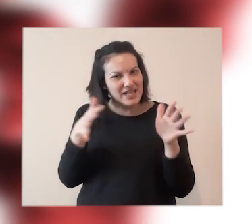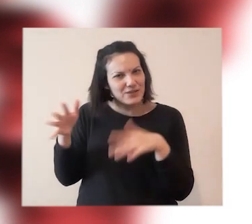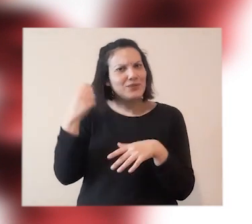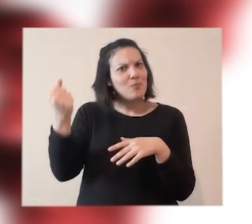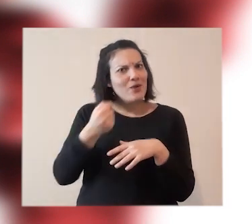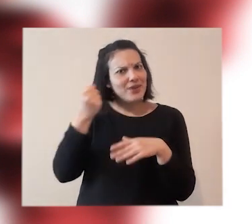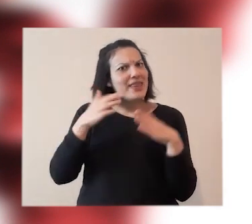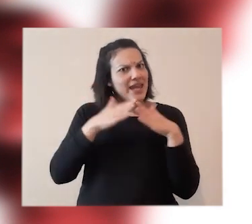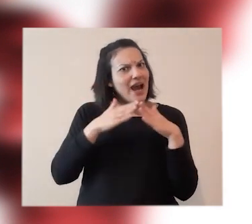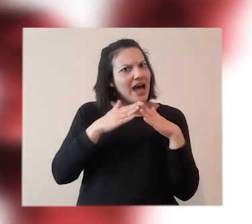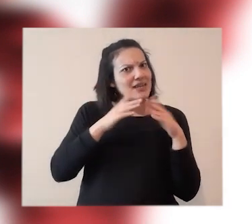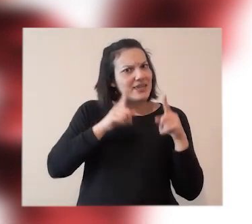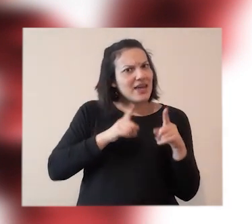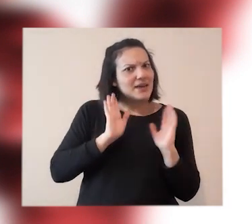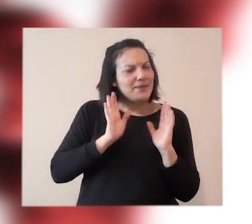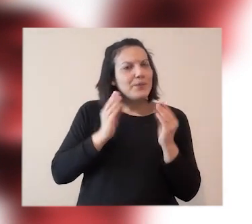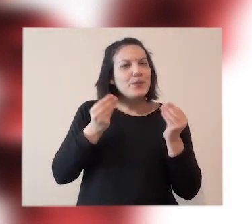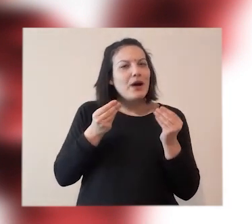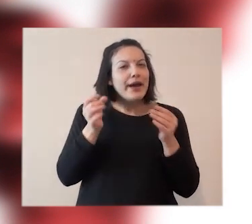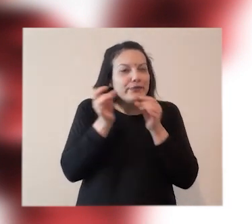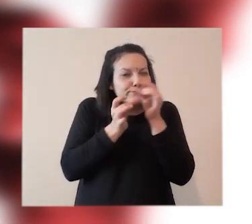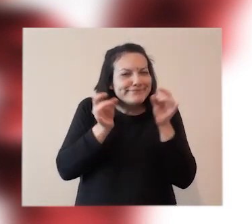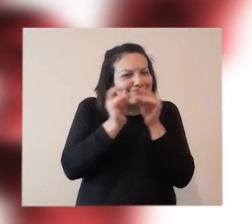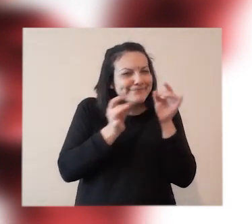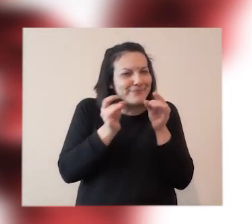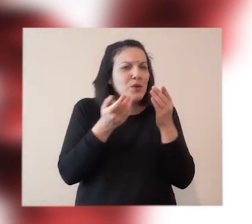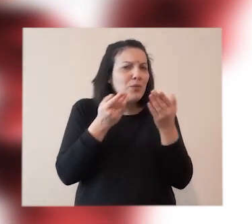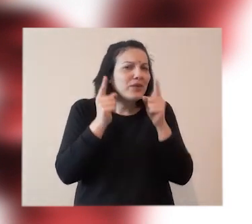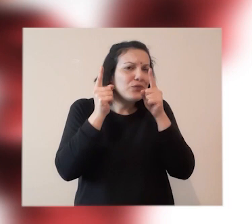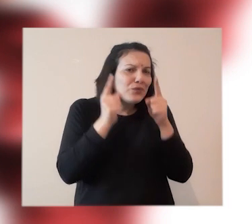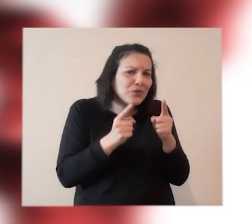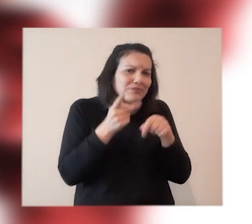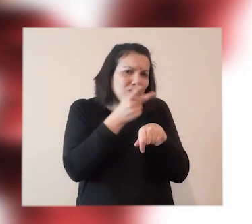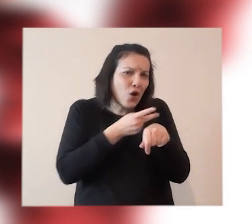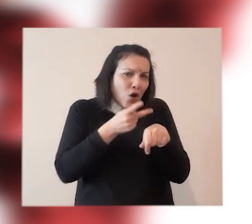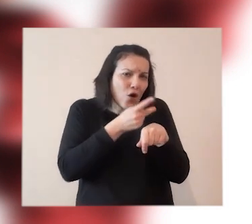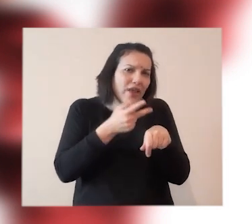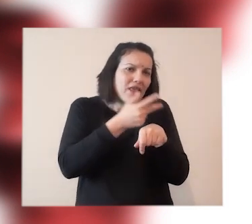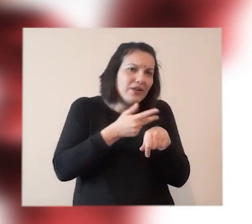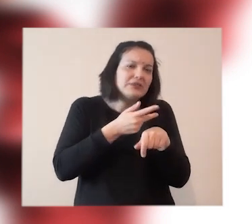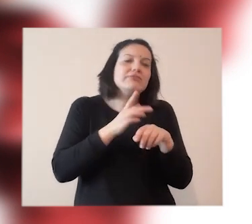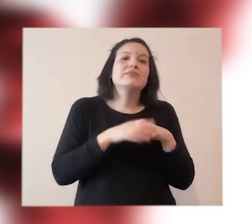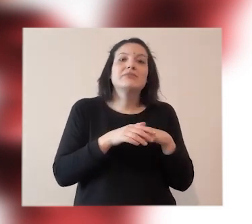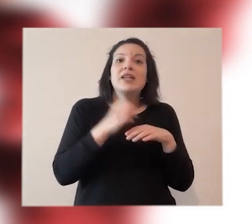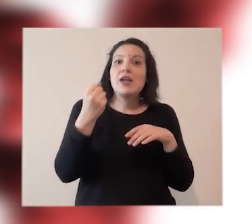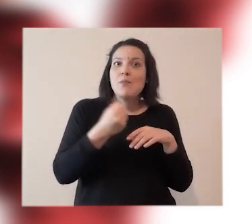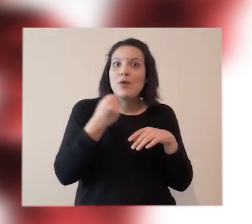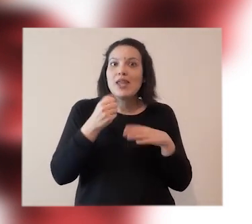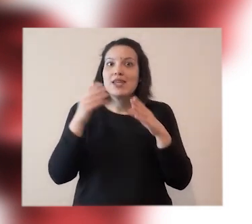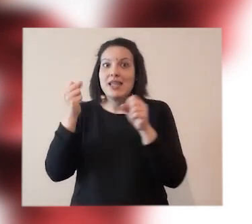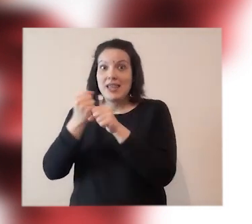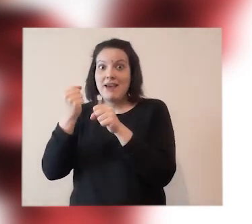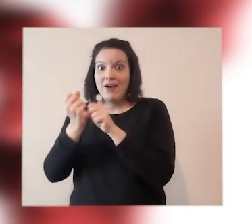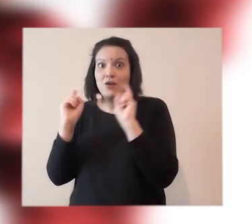porque los aerosoles pueden quedar persistiendo ciertas horas, entonces es muy importante no solo ventilar los espacios laborales,